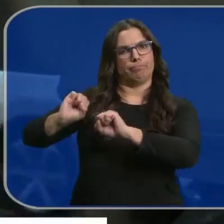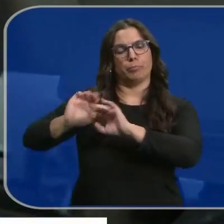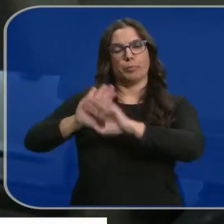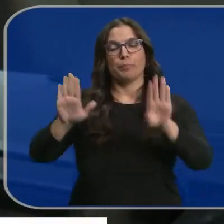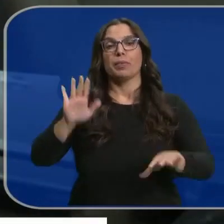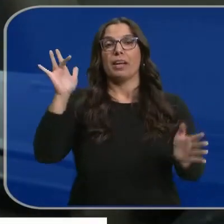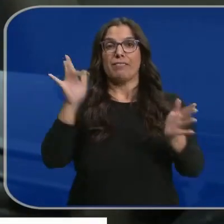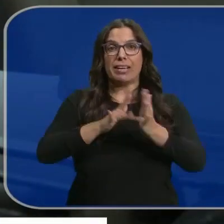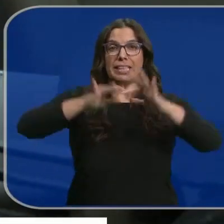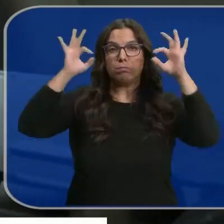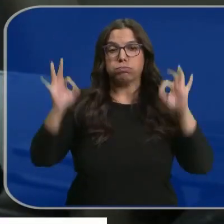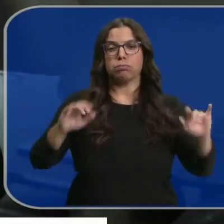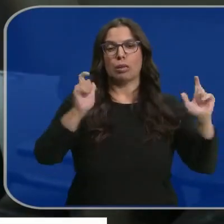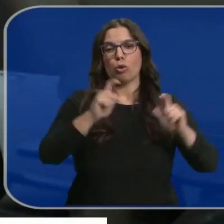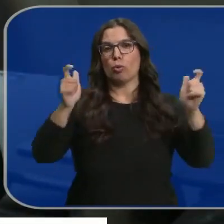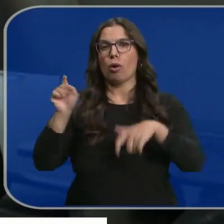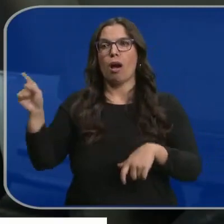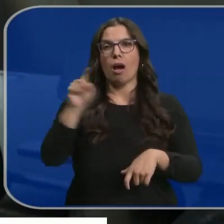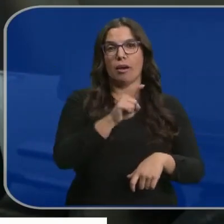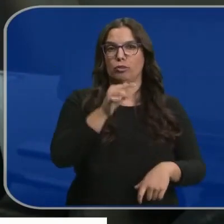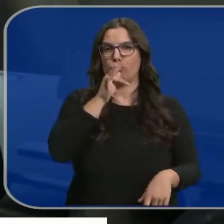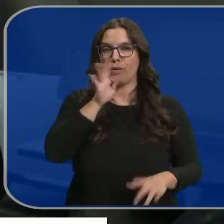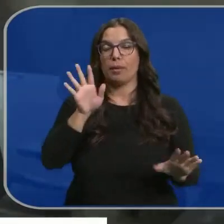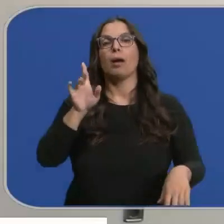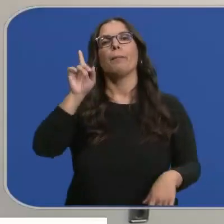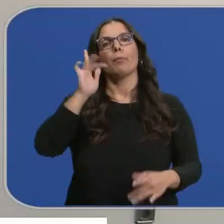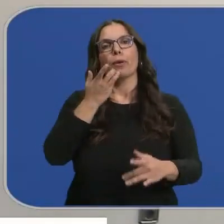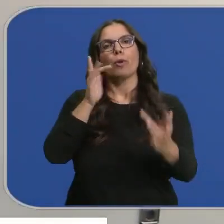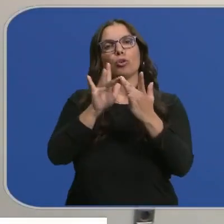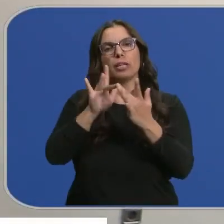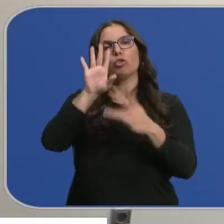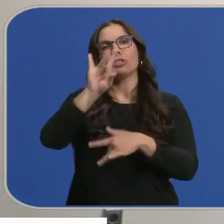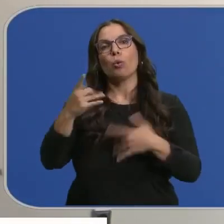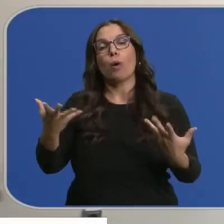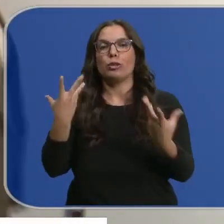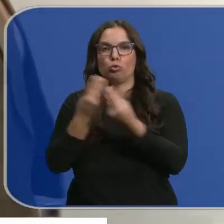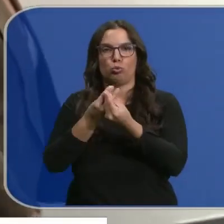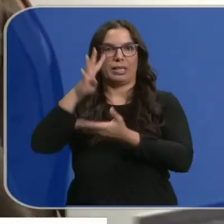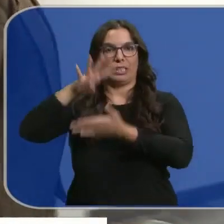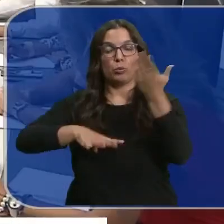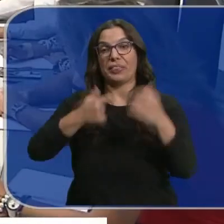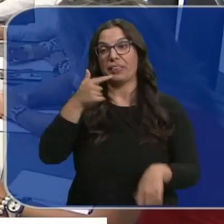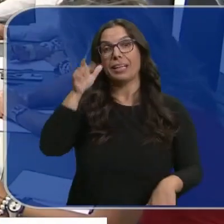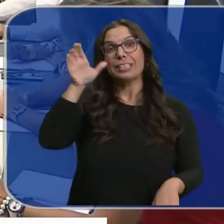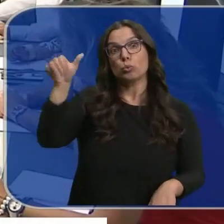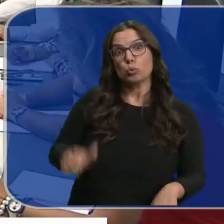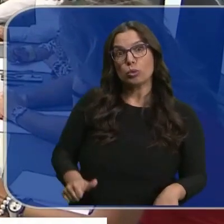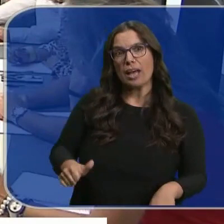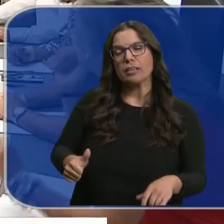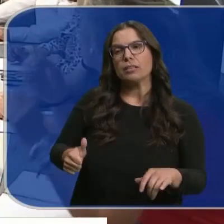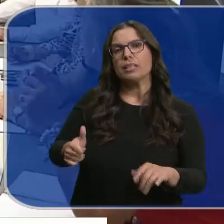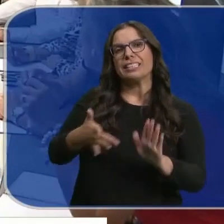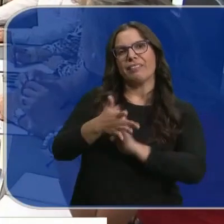concretas para esas reuniones en las que sí estará Junts per Cat. Aseguran desde el Partido Popular que escuchar no es